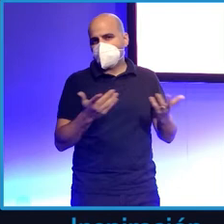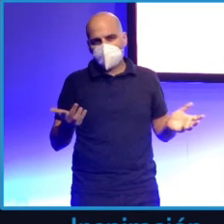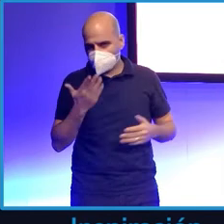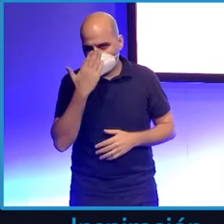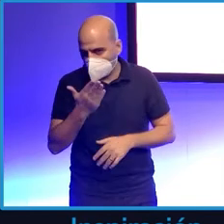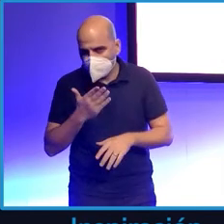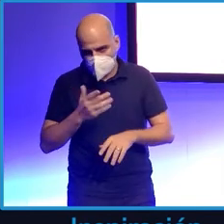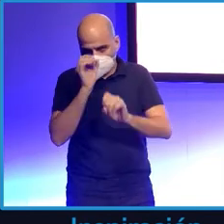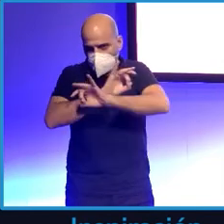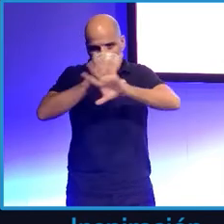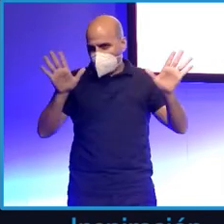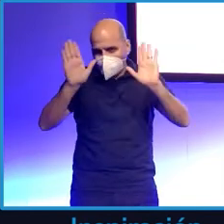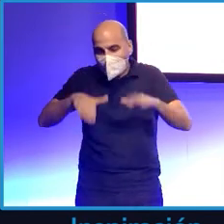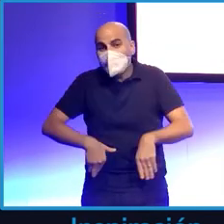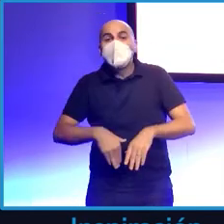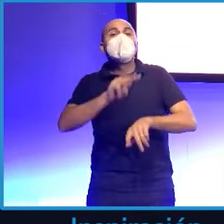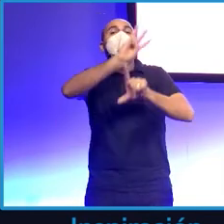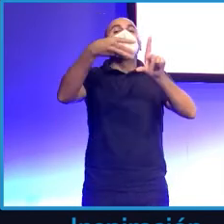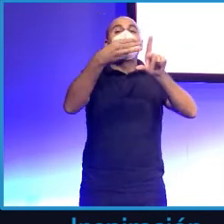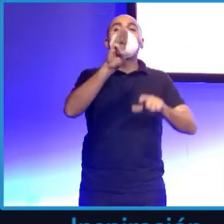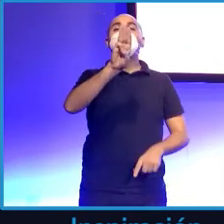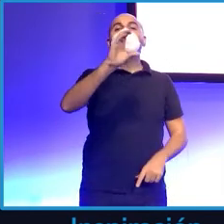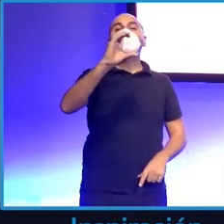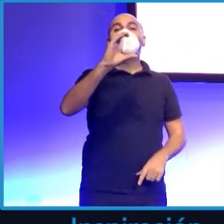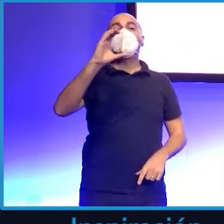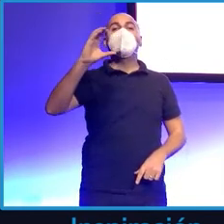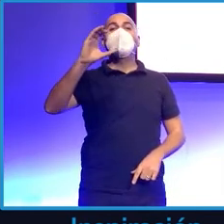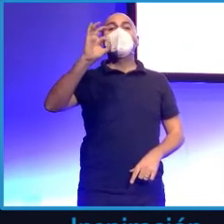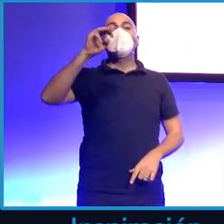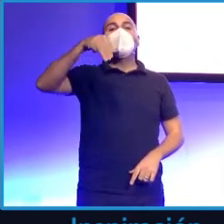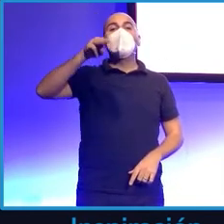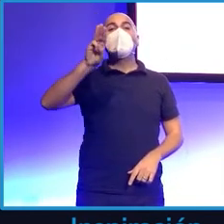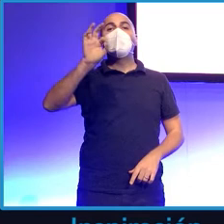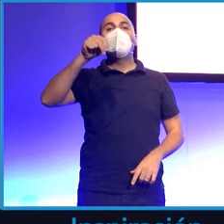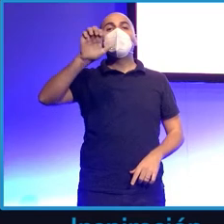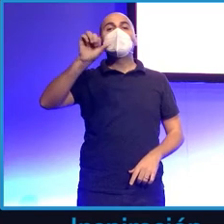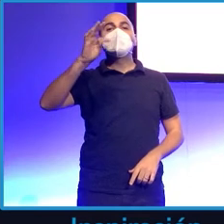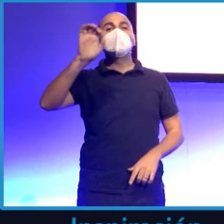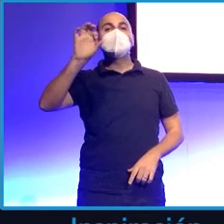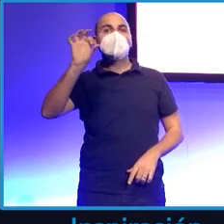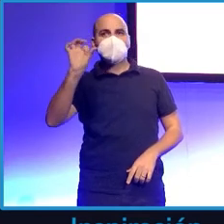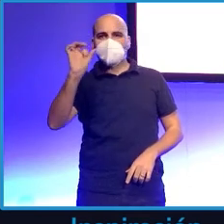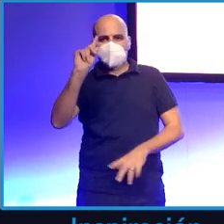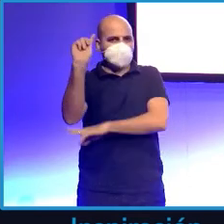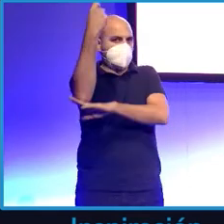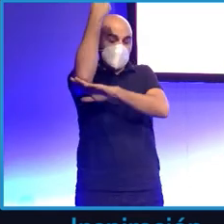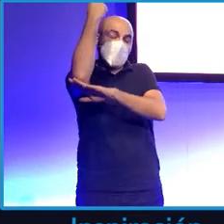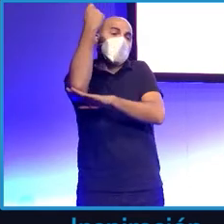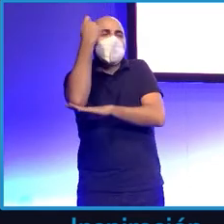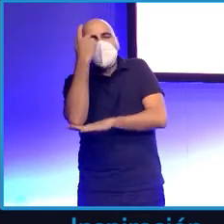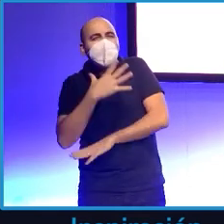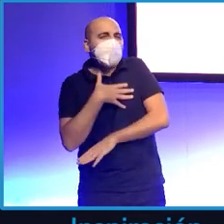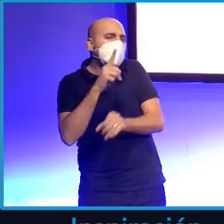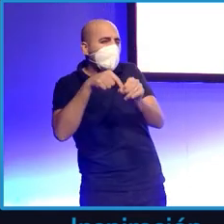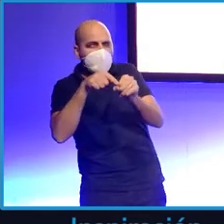componentes desde componentes es una auténtica máquina pero aún así tiene pequeños google mente puede escolar tuvo con un cliente que nos colamos en alguna